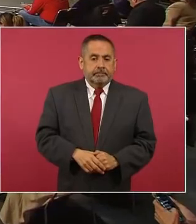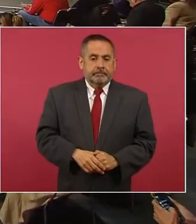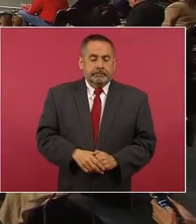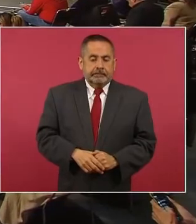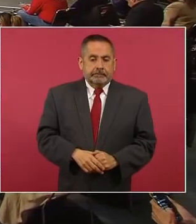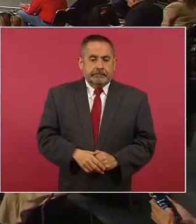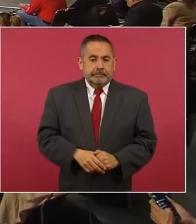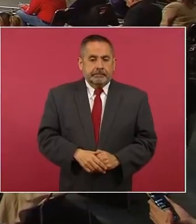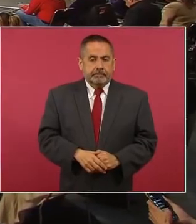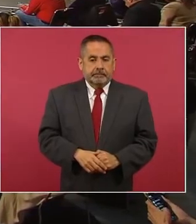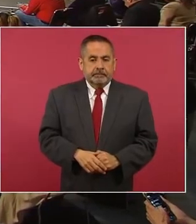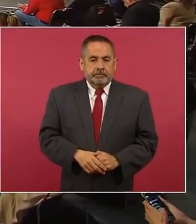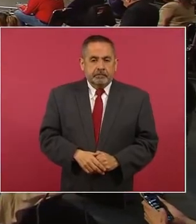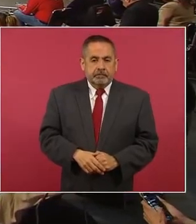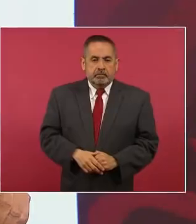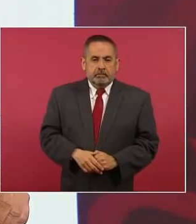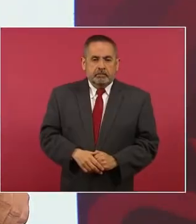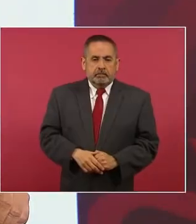Y